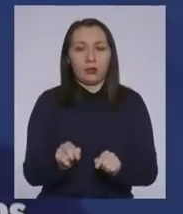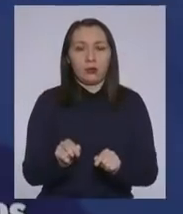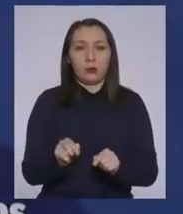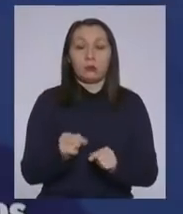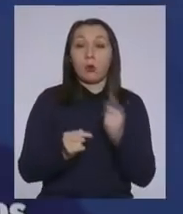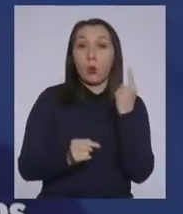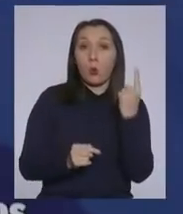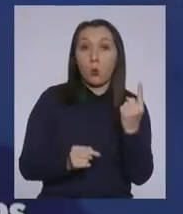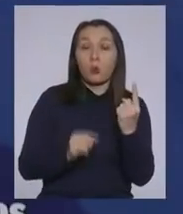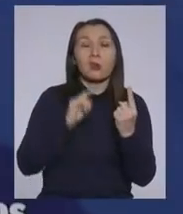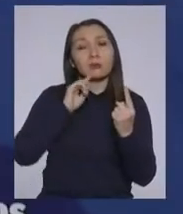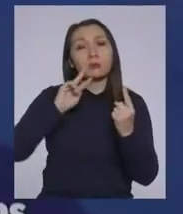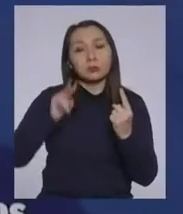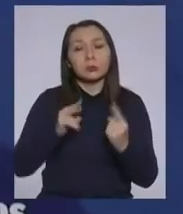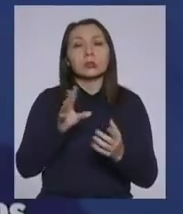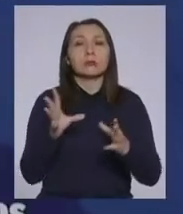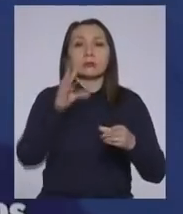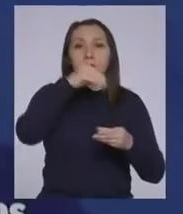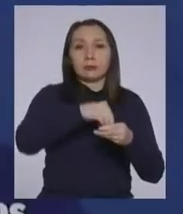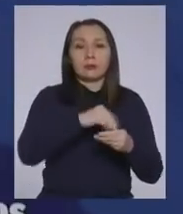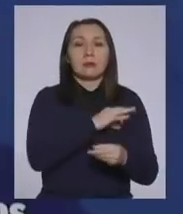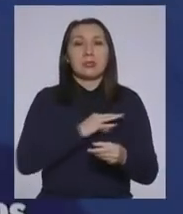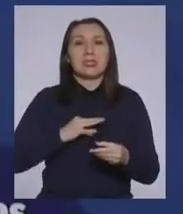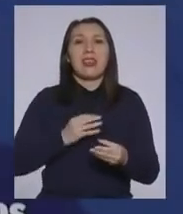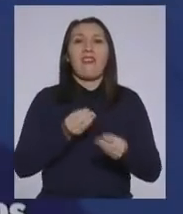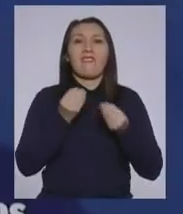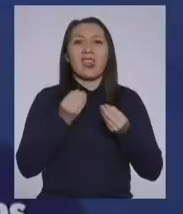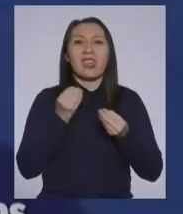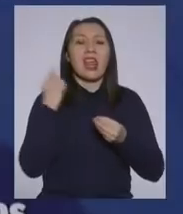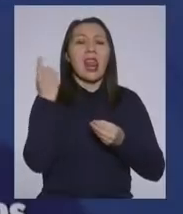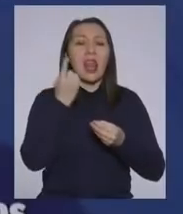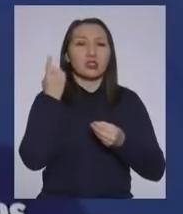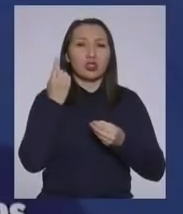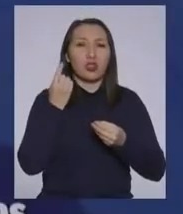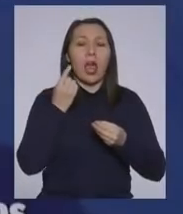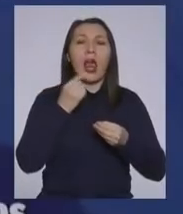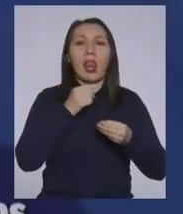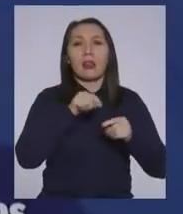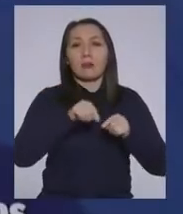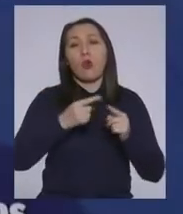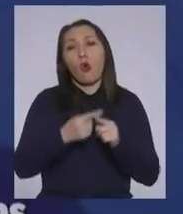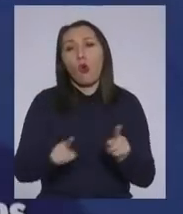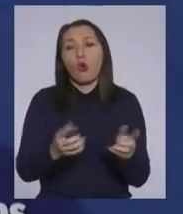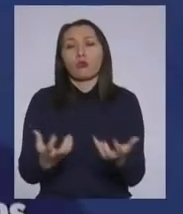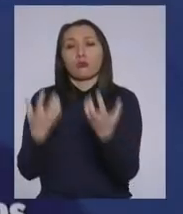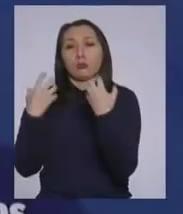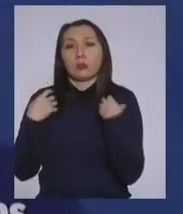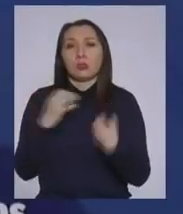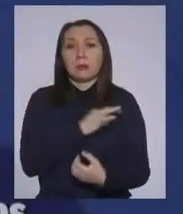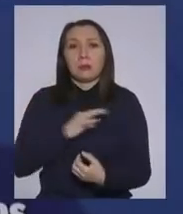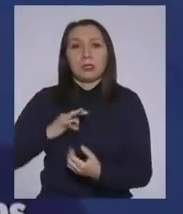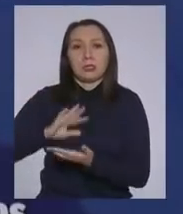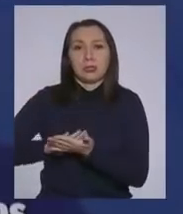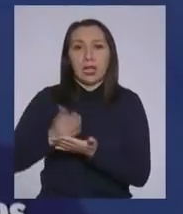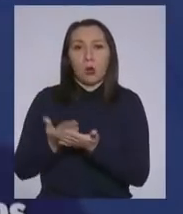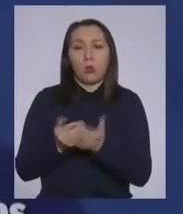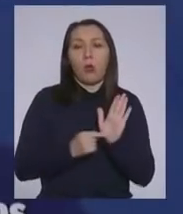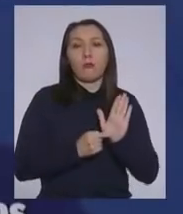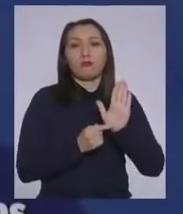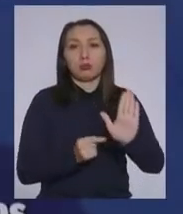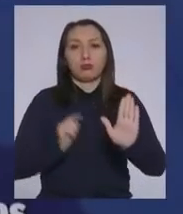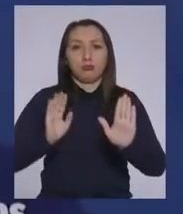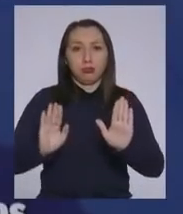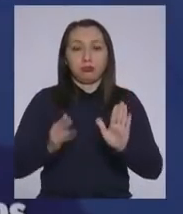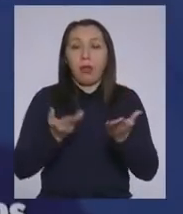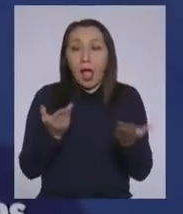que uno de ellos pertenece al Ministerio de Bienes Nacionales y el otro pertenece al Ministerio de Salud. Le